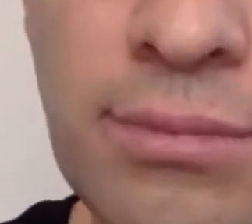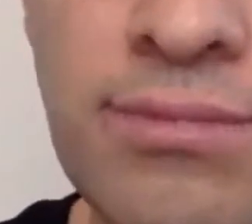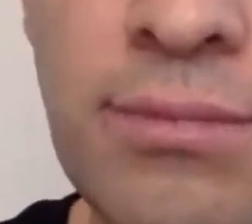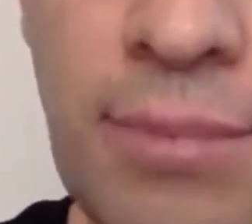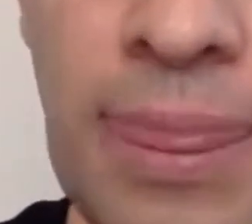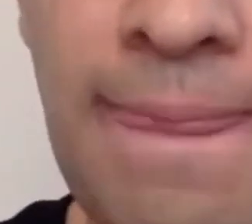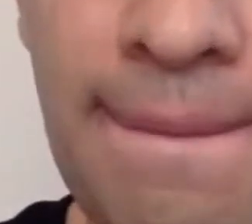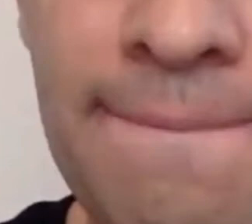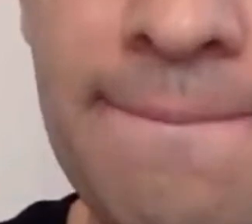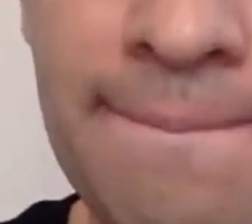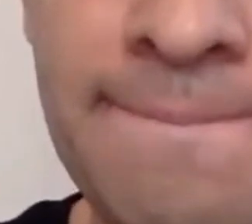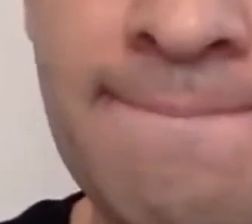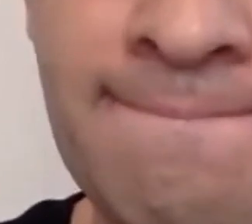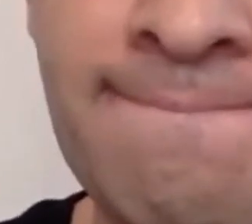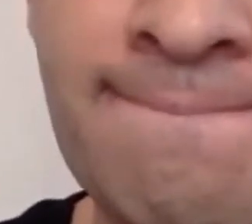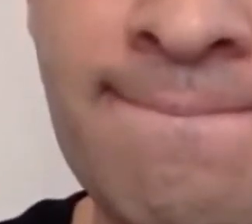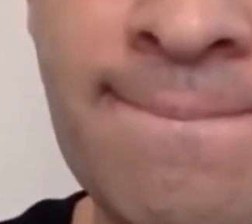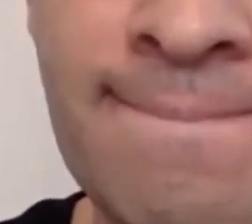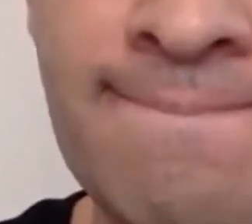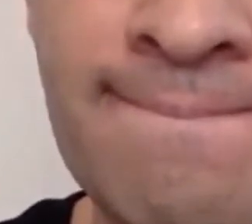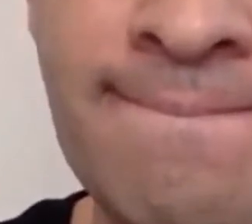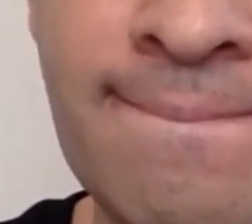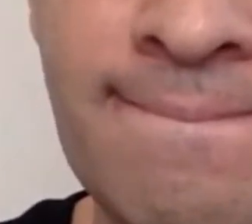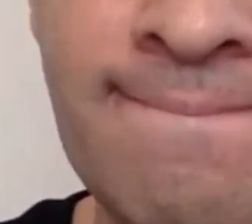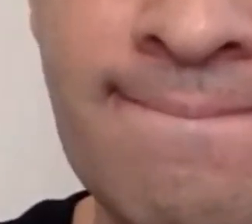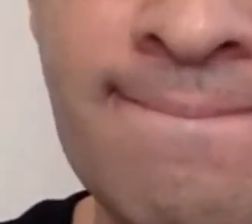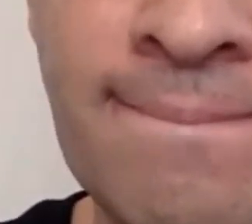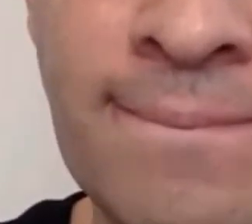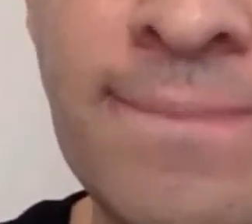que tres niveles